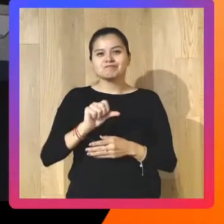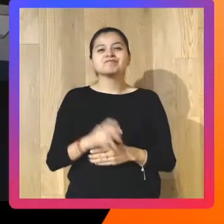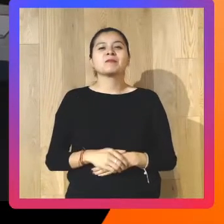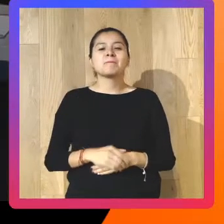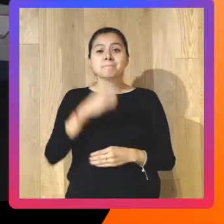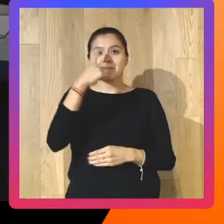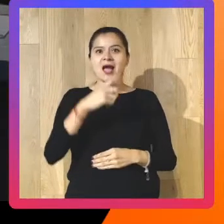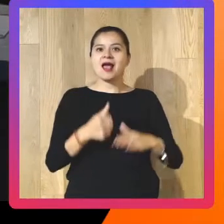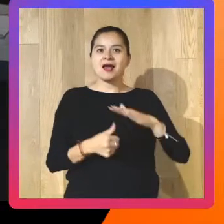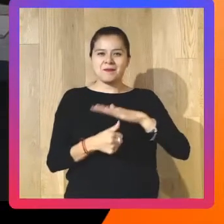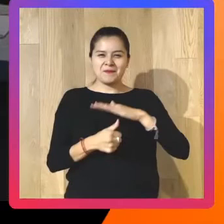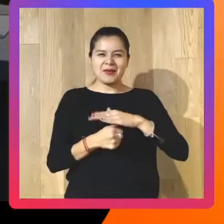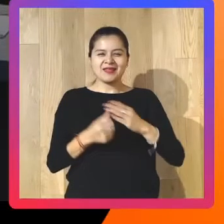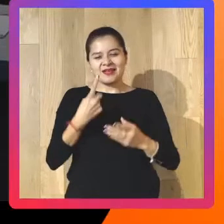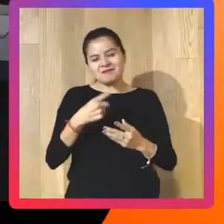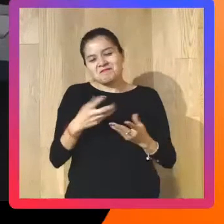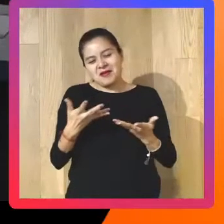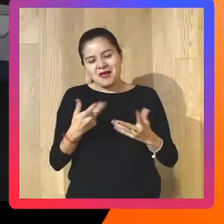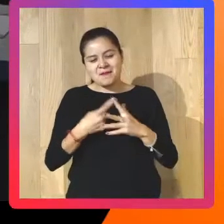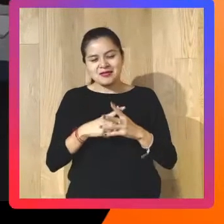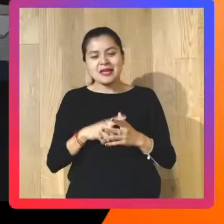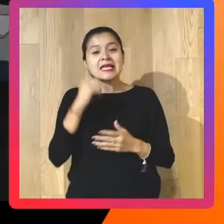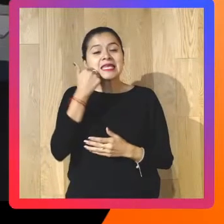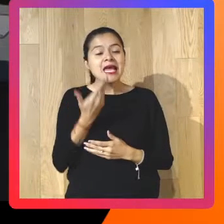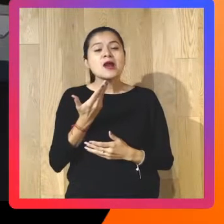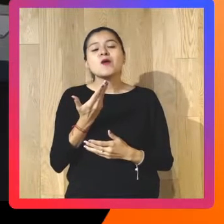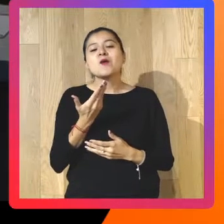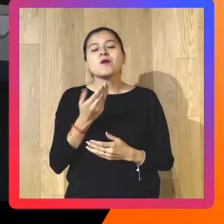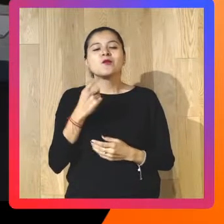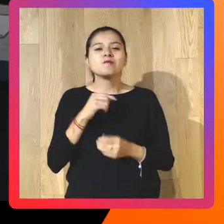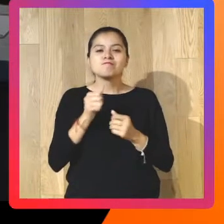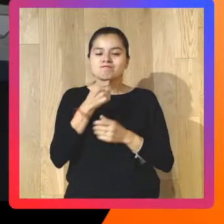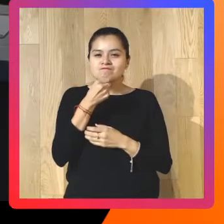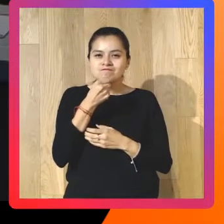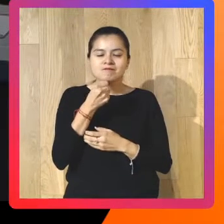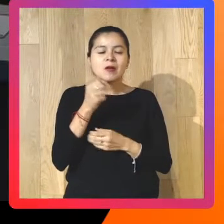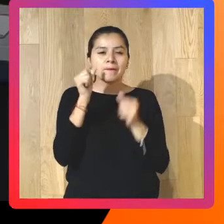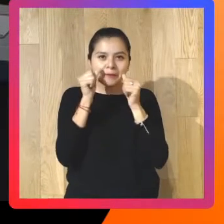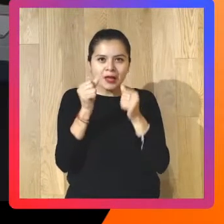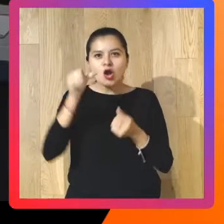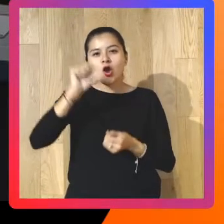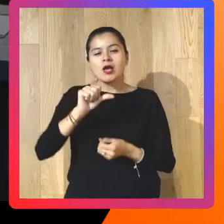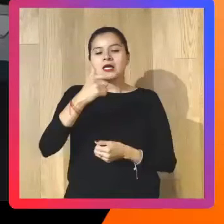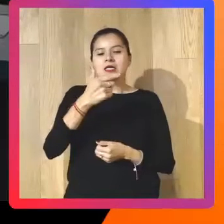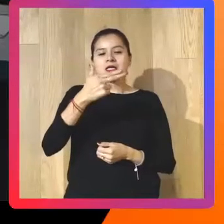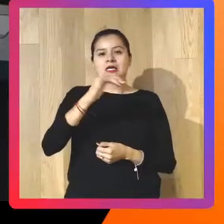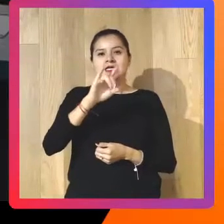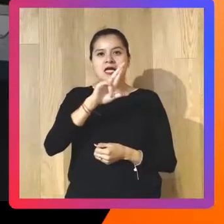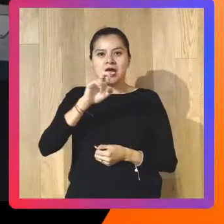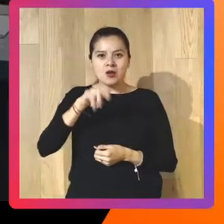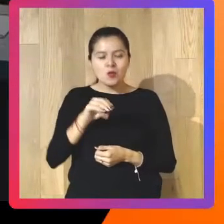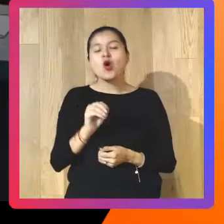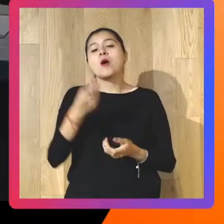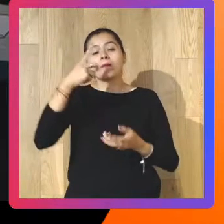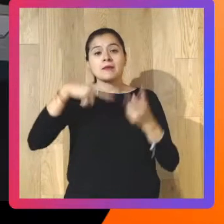gran presentación, y para ello me gustaría, por favor, escuchar a Rogelio Gómez Hermosillo, quien es coordinador